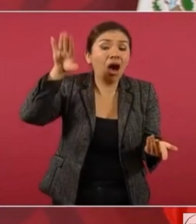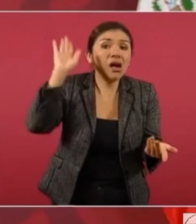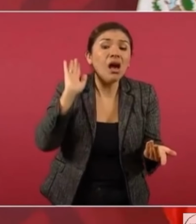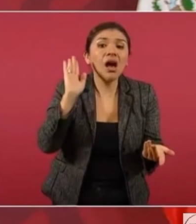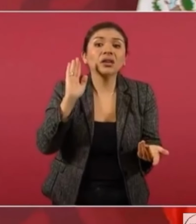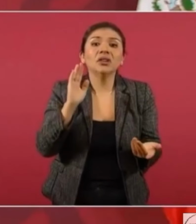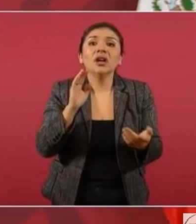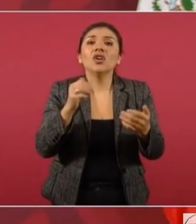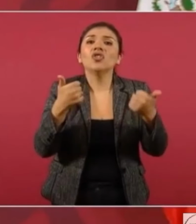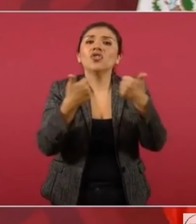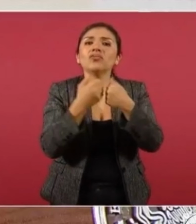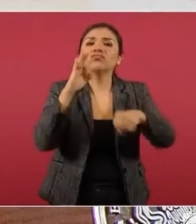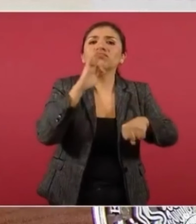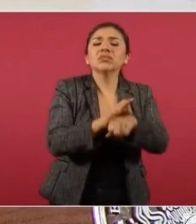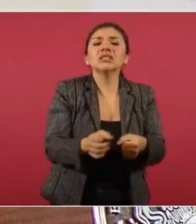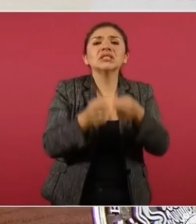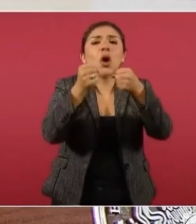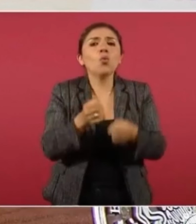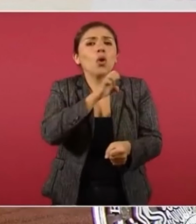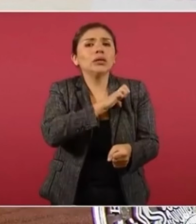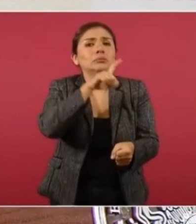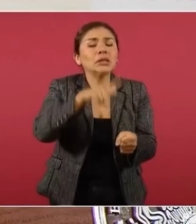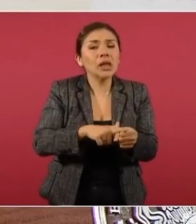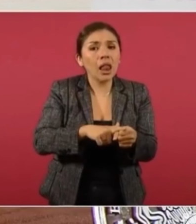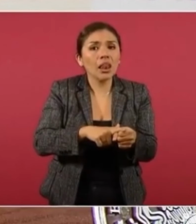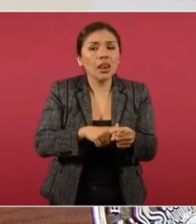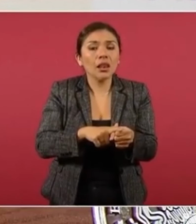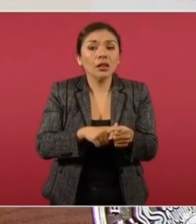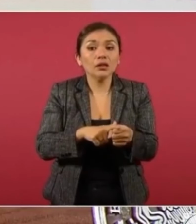este seguro especial